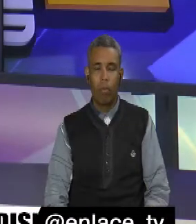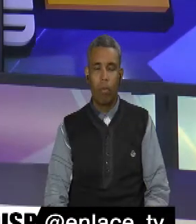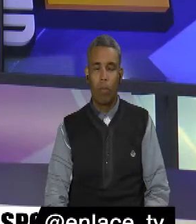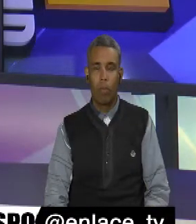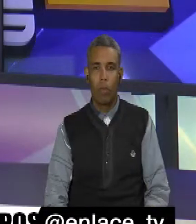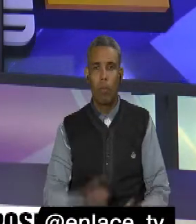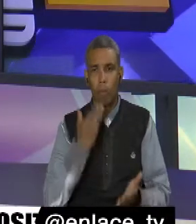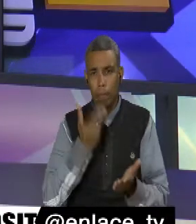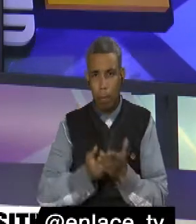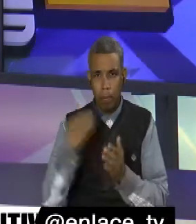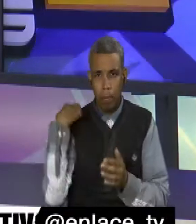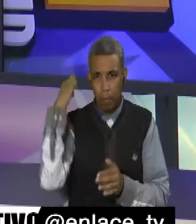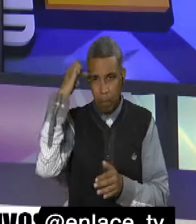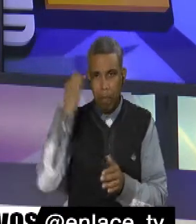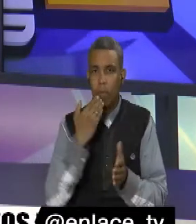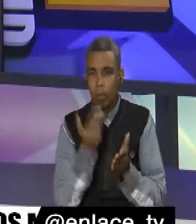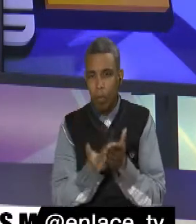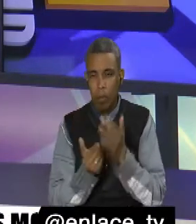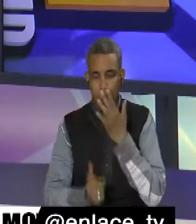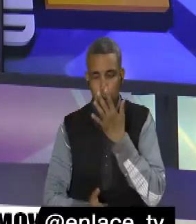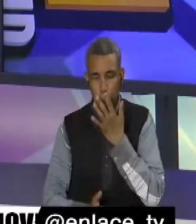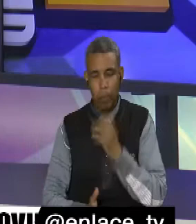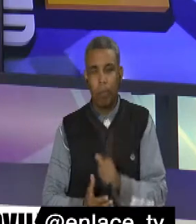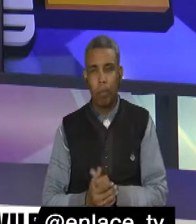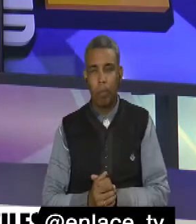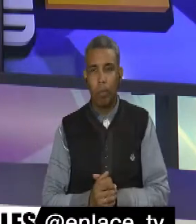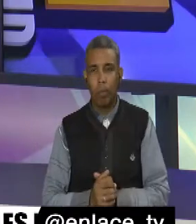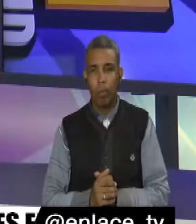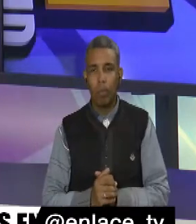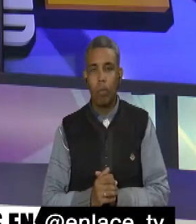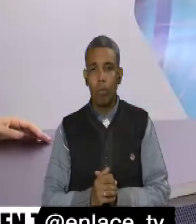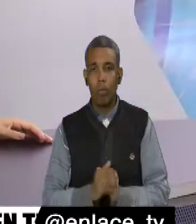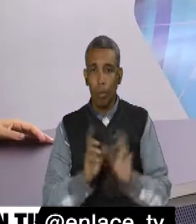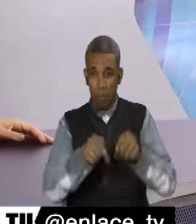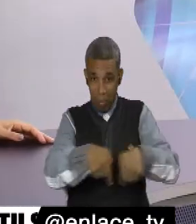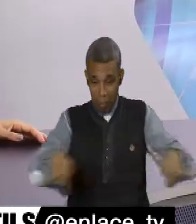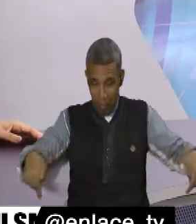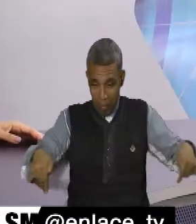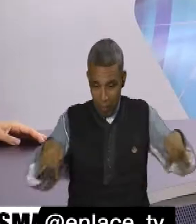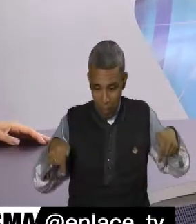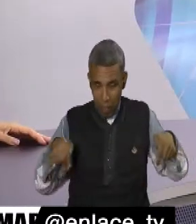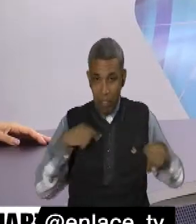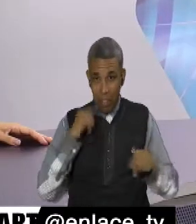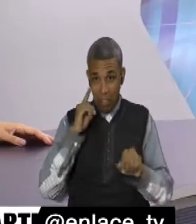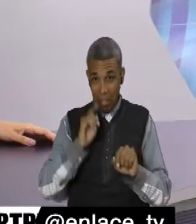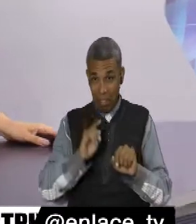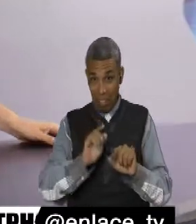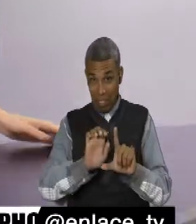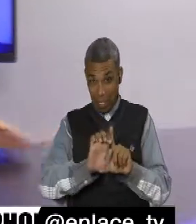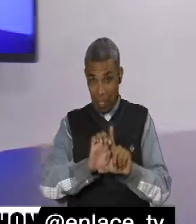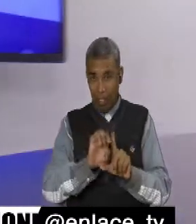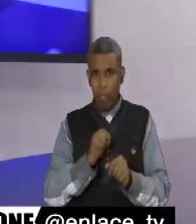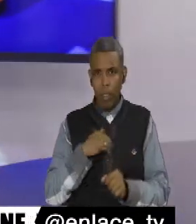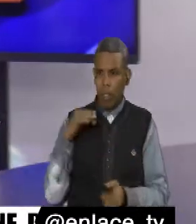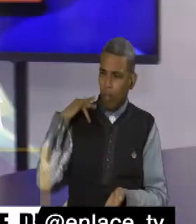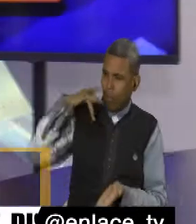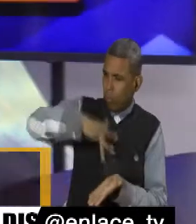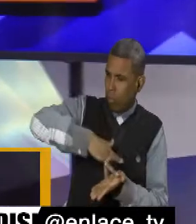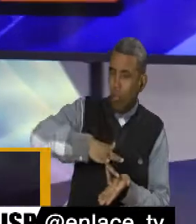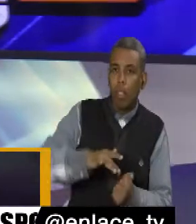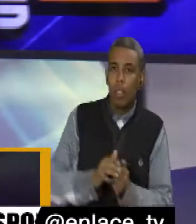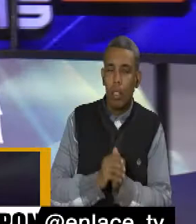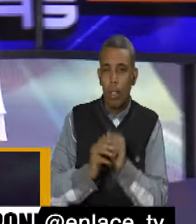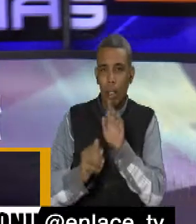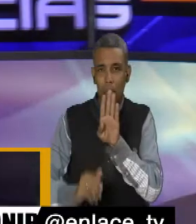Gracias, Pedro. Claro que sí. Muy buenas tardes para usted. Y precisamente en el set de Enlace Noticias se encuentra en ese momento la presidente de la Cámara